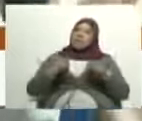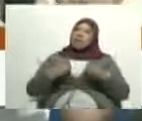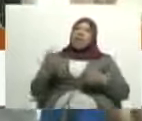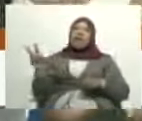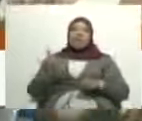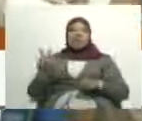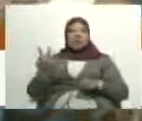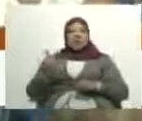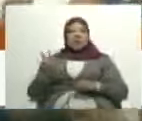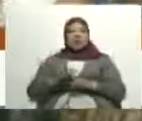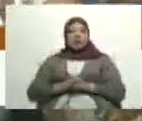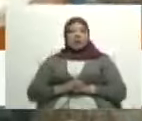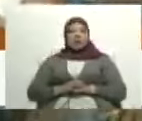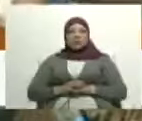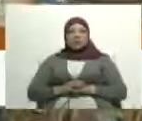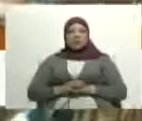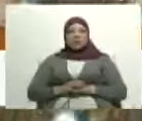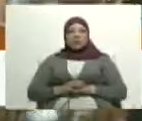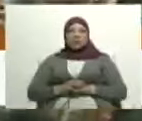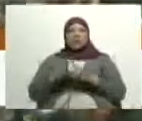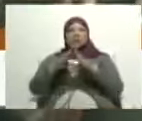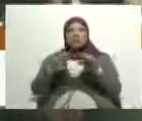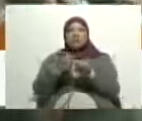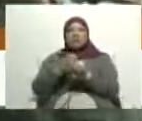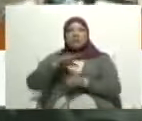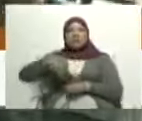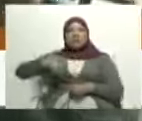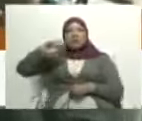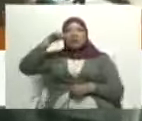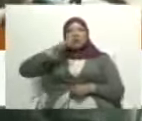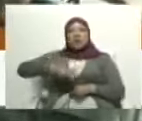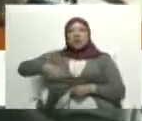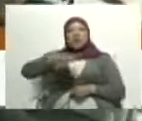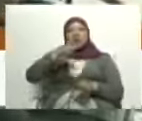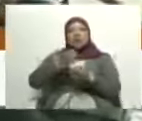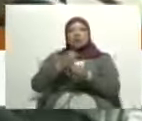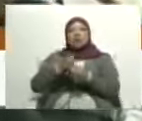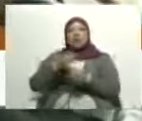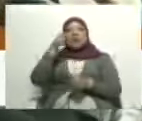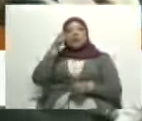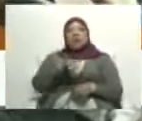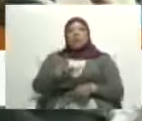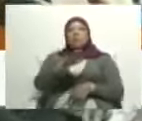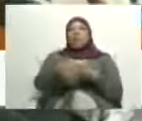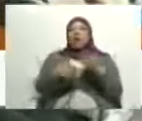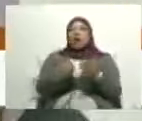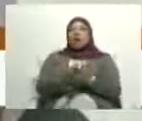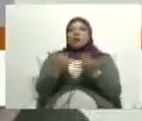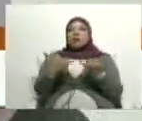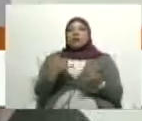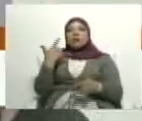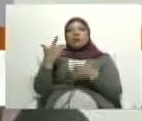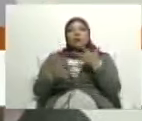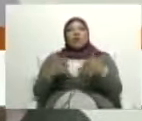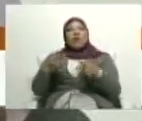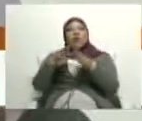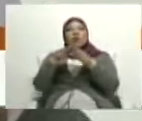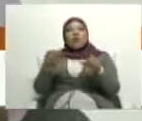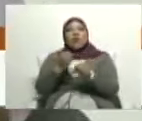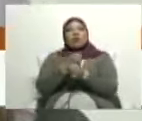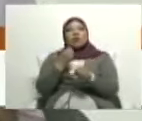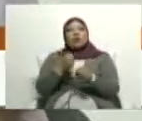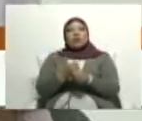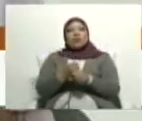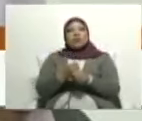Venezuela. Ahí estarán todos nuestros coloridos, nuestros pueblos originarios, ahí estaremos todos,